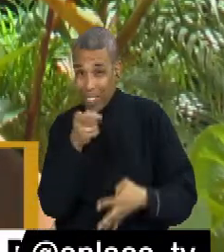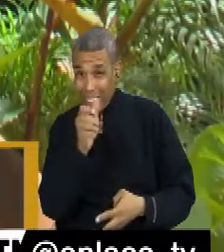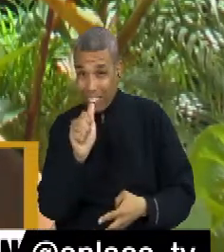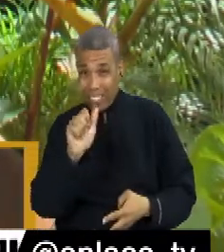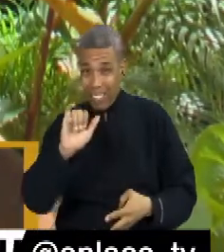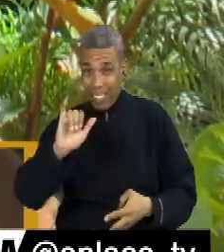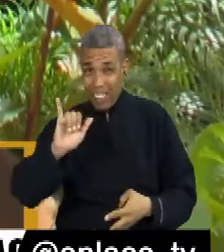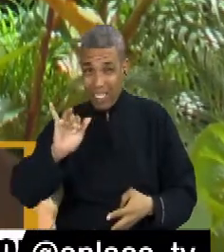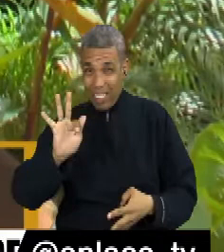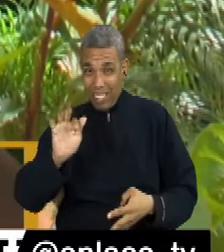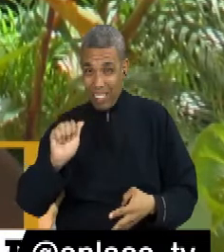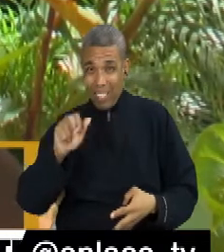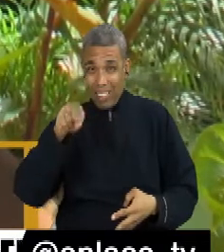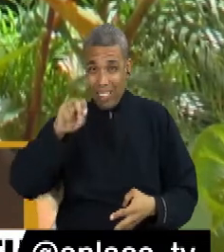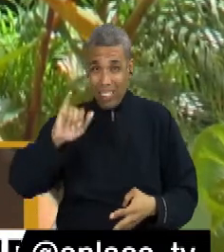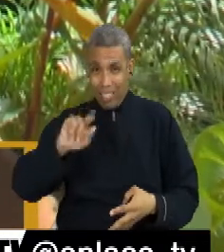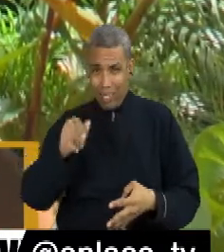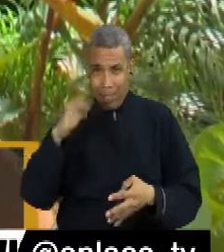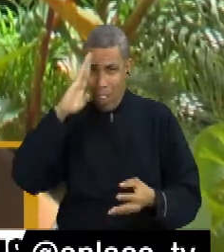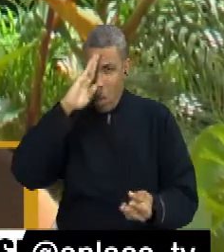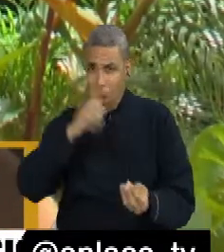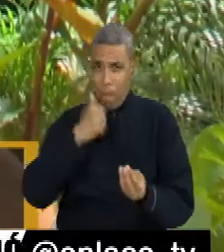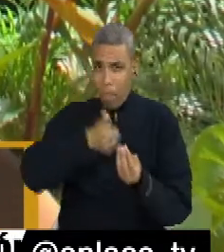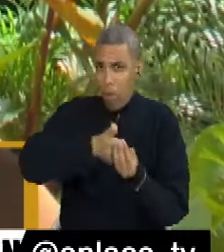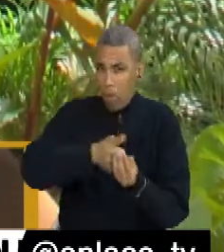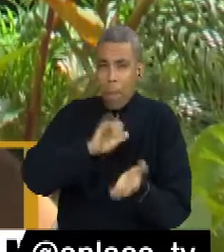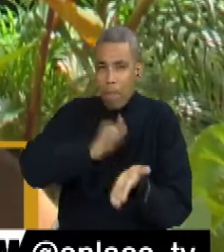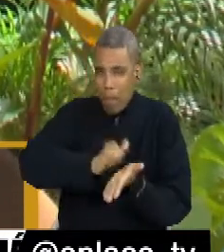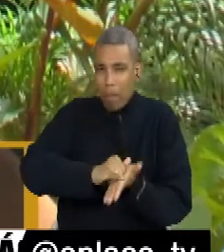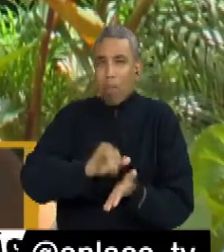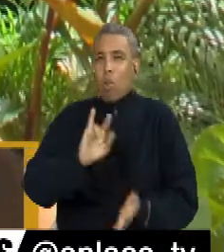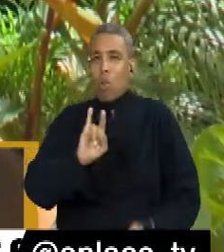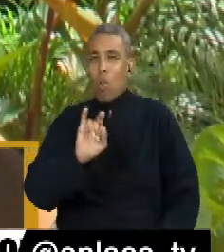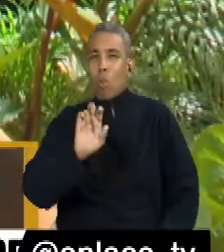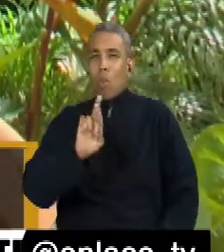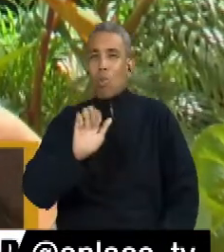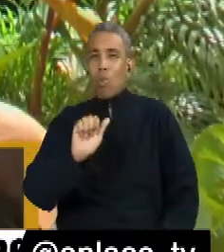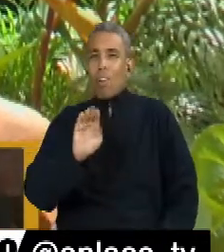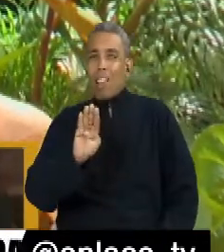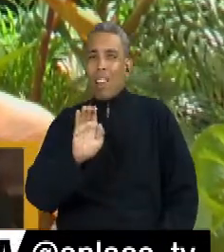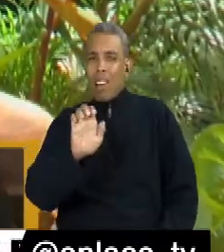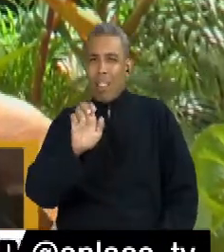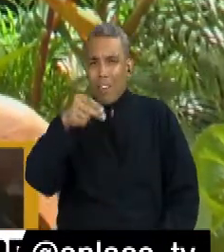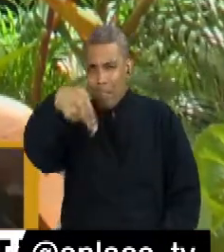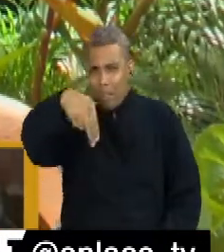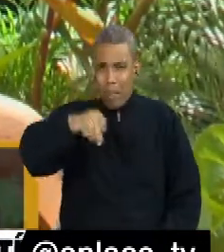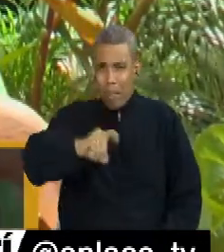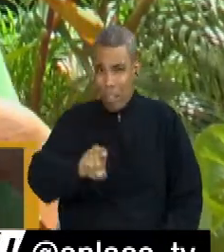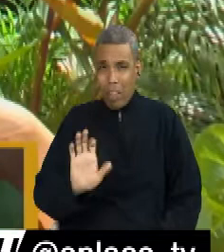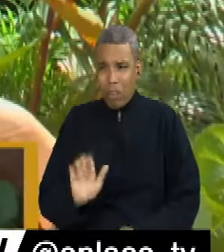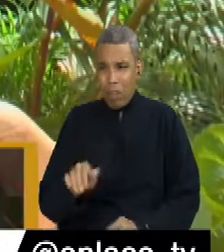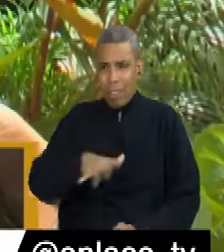de Bolívar por la ausencia en este territorio de las FARC.